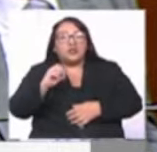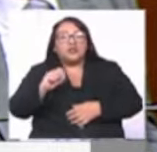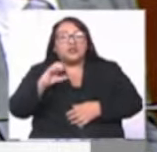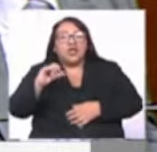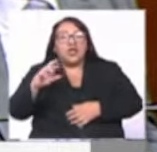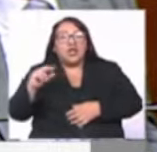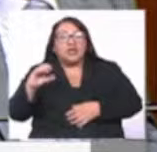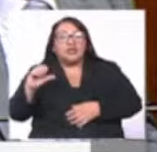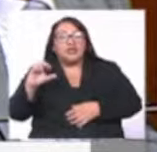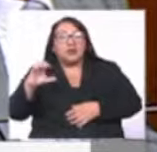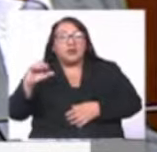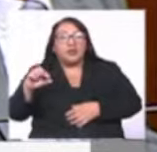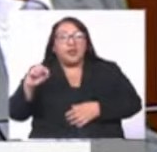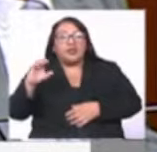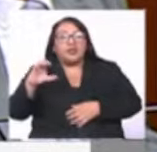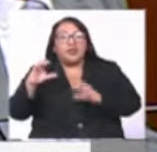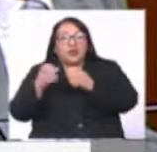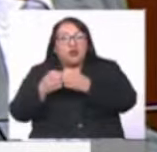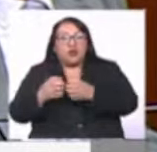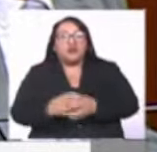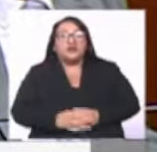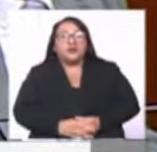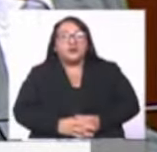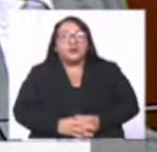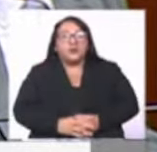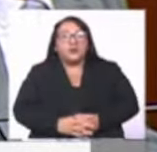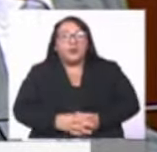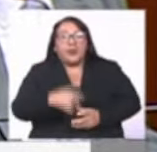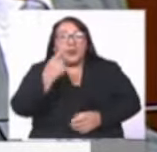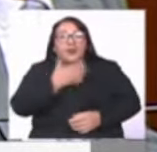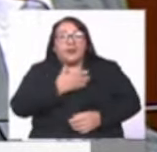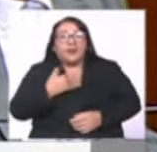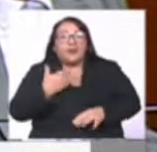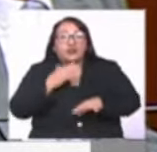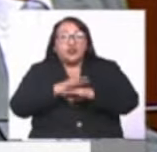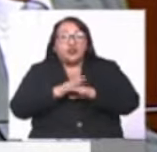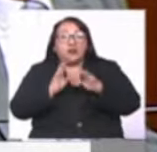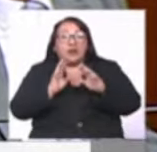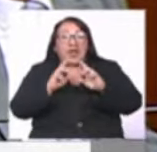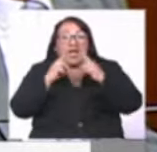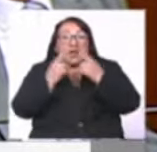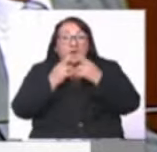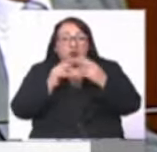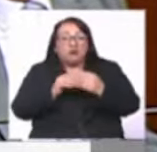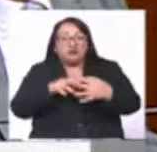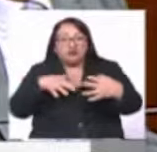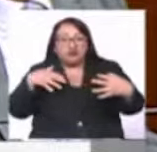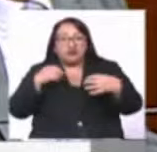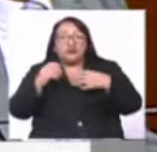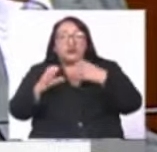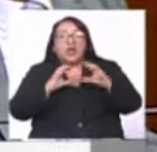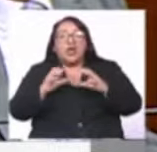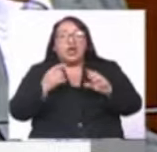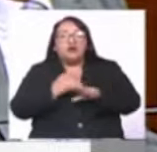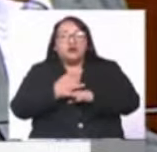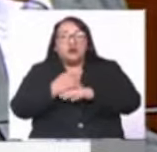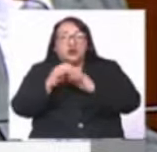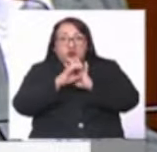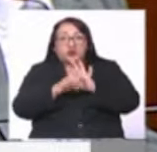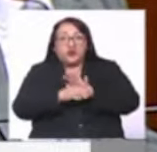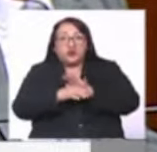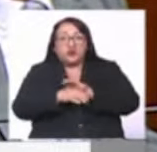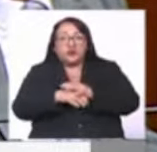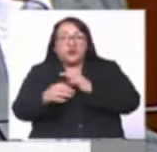a-c p-c señor presidente sobre la audiencia realizada en la subcomisión de acusaciones constitucionales